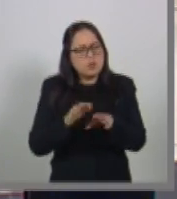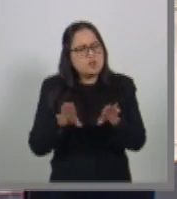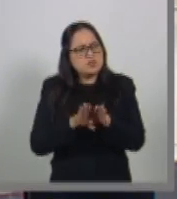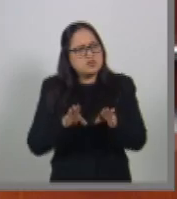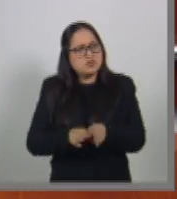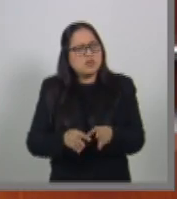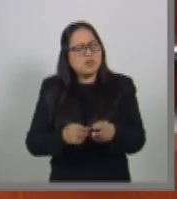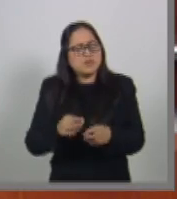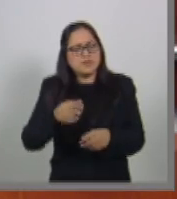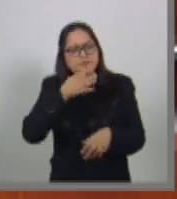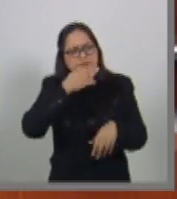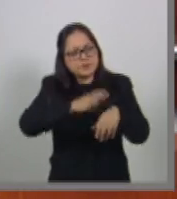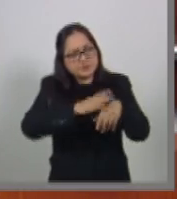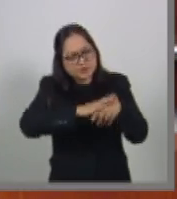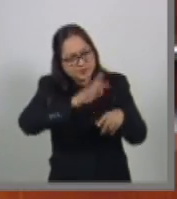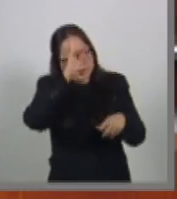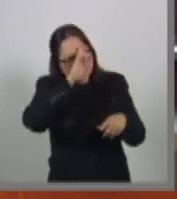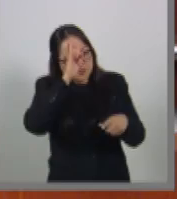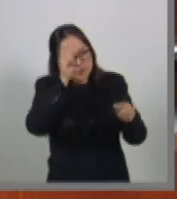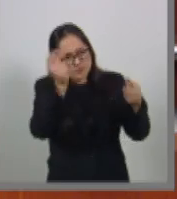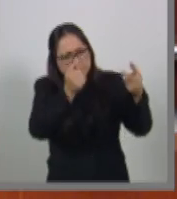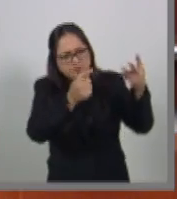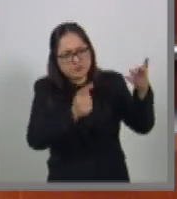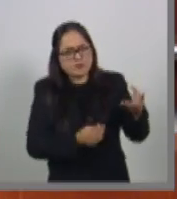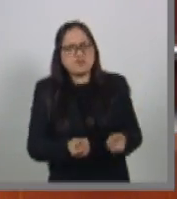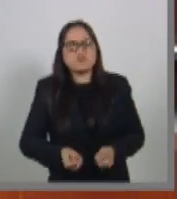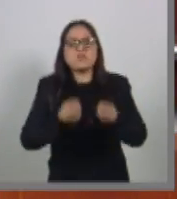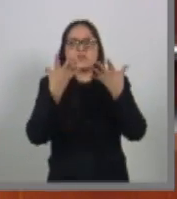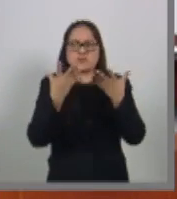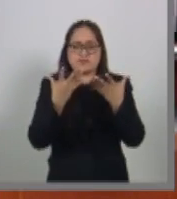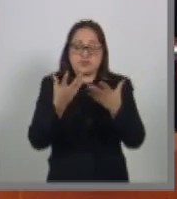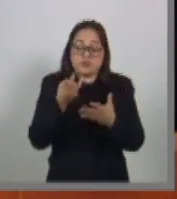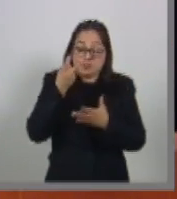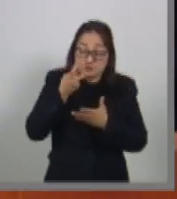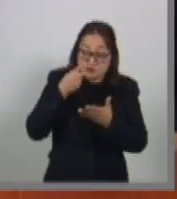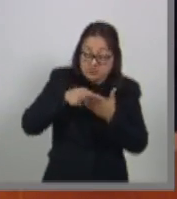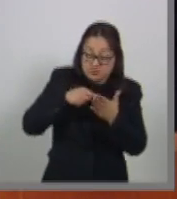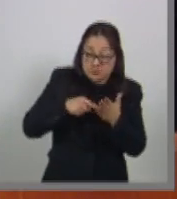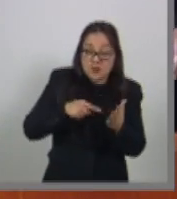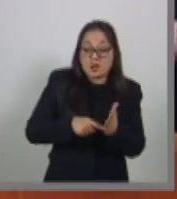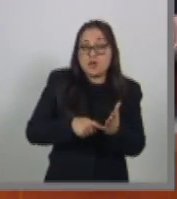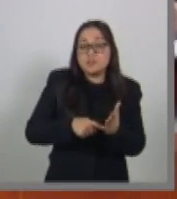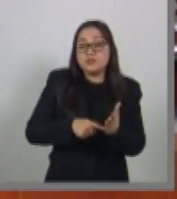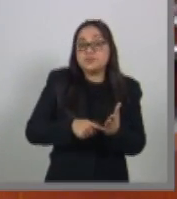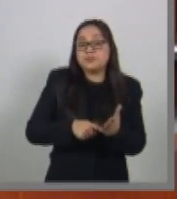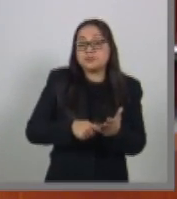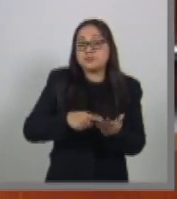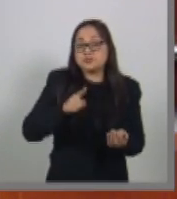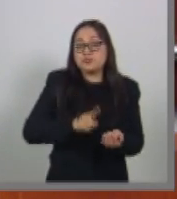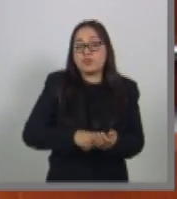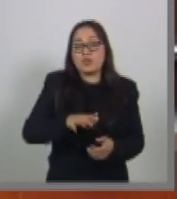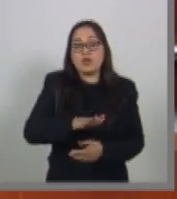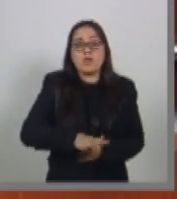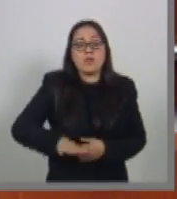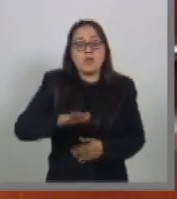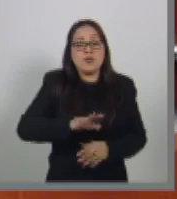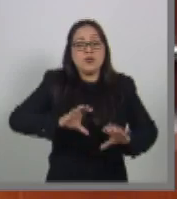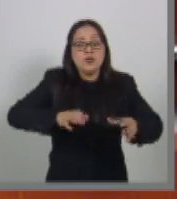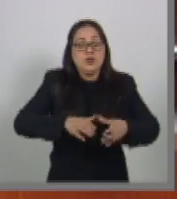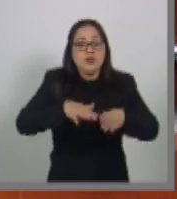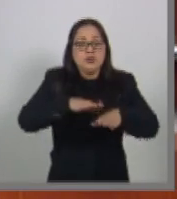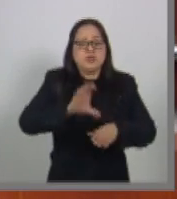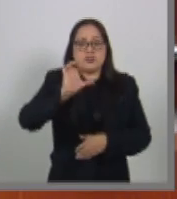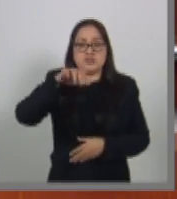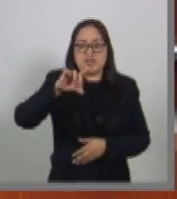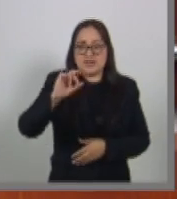recomendaciones. El documento afirma que el instrumento de mayor impacto dentro de la actividad de la Comisión Nacional de